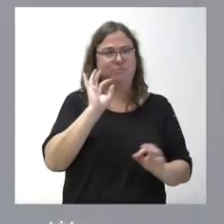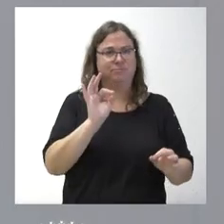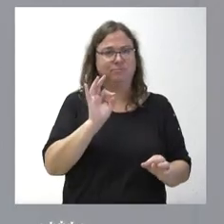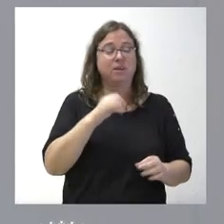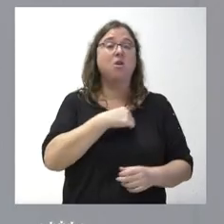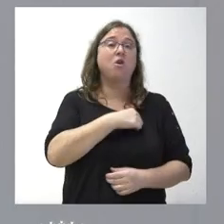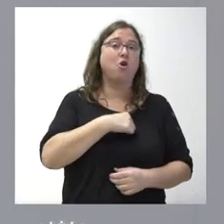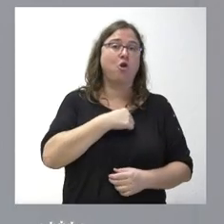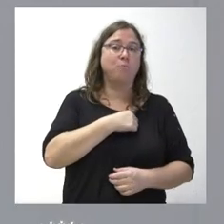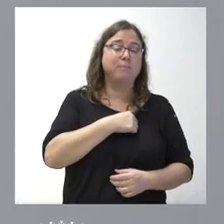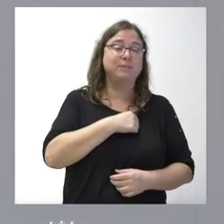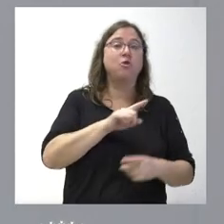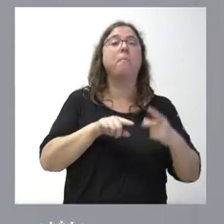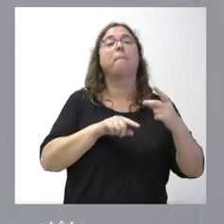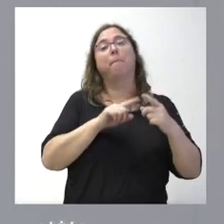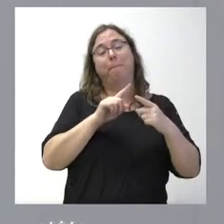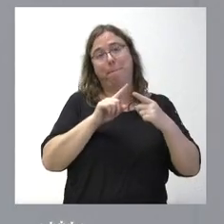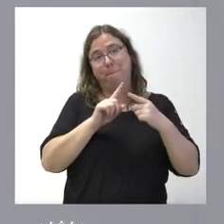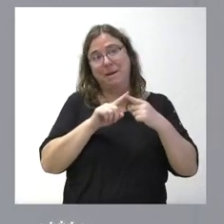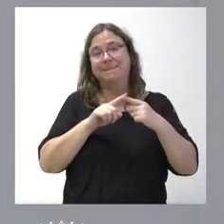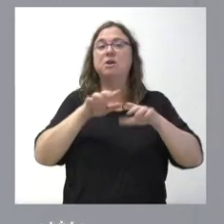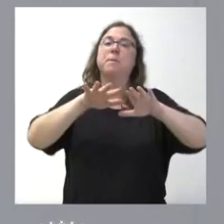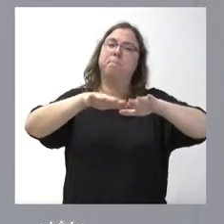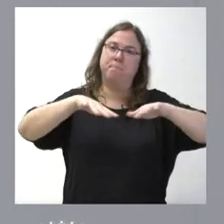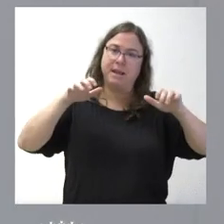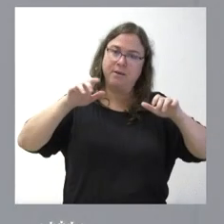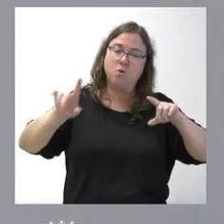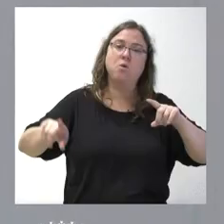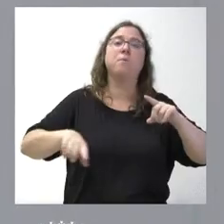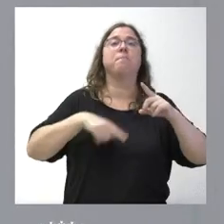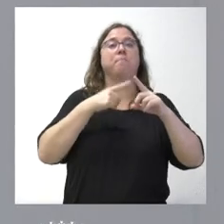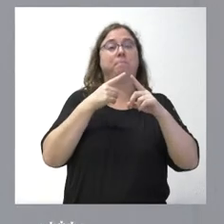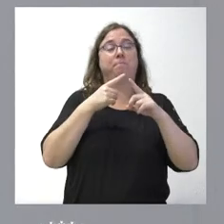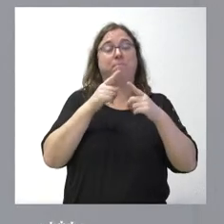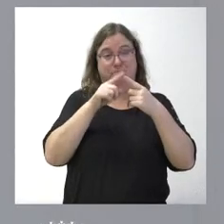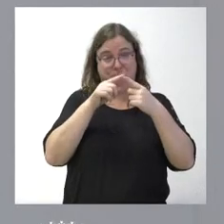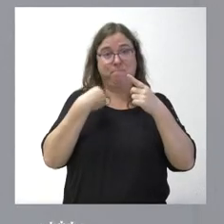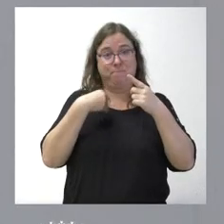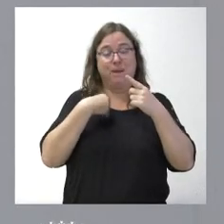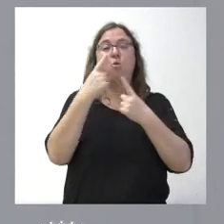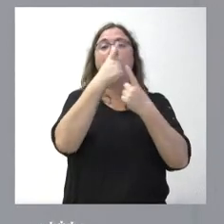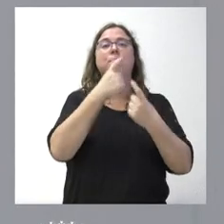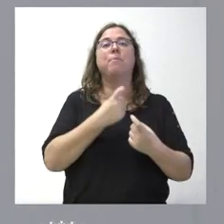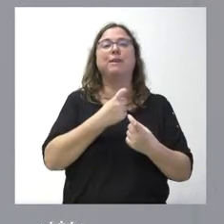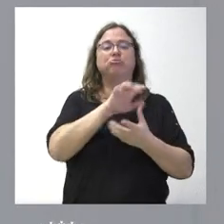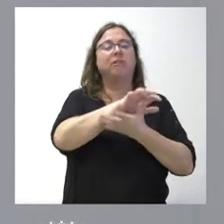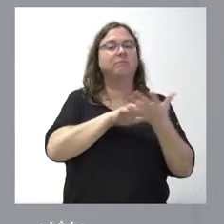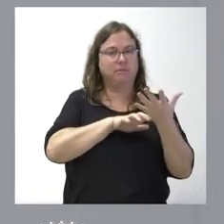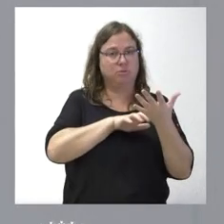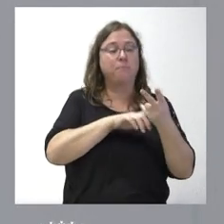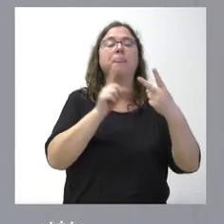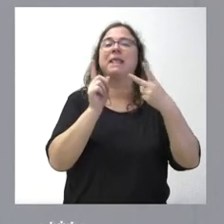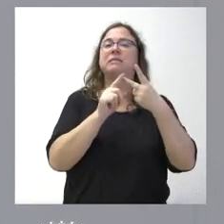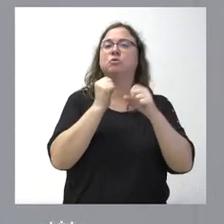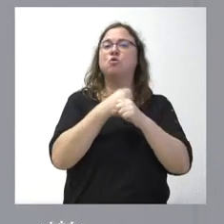Comisión pero también hay en pleno y también hay en lo que son las preguntas escritas hay un segundo